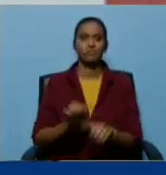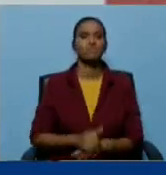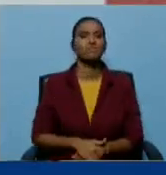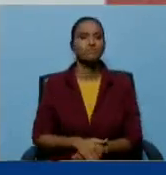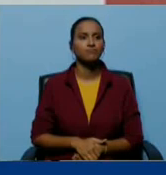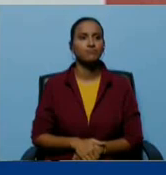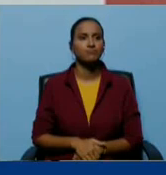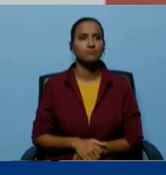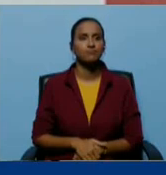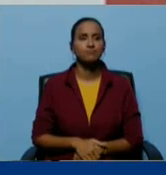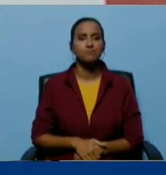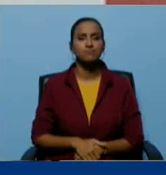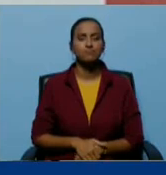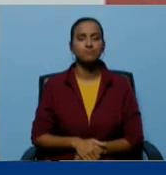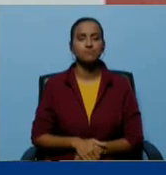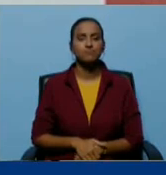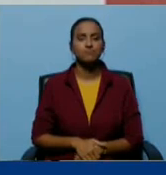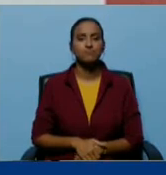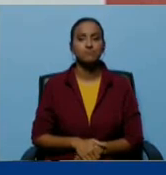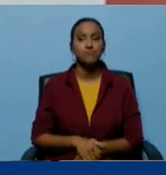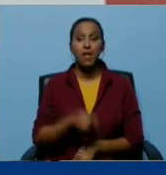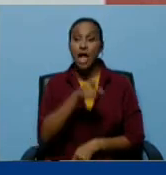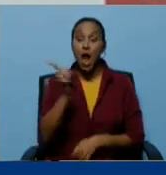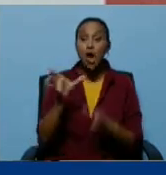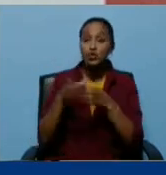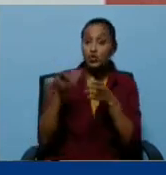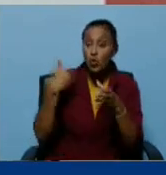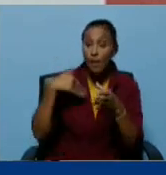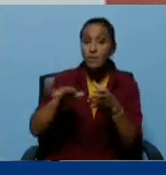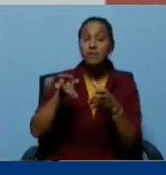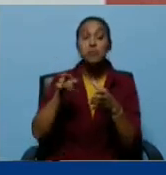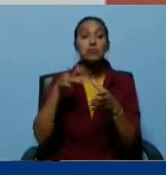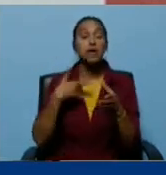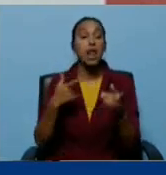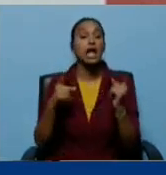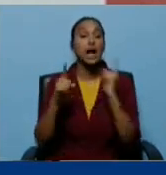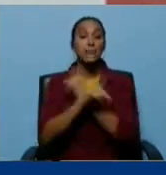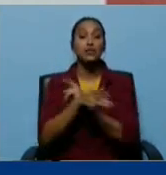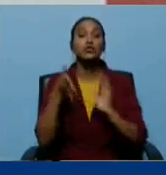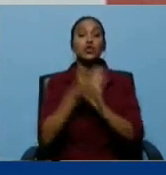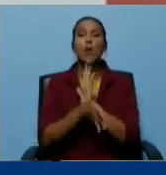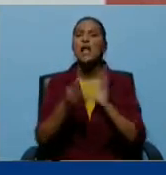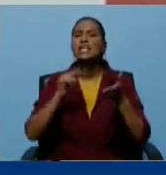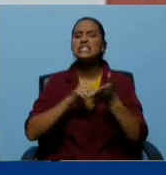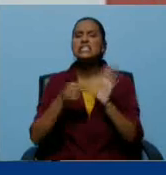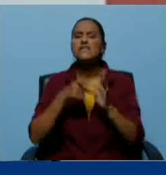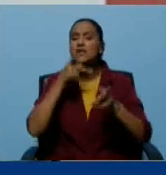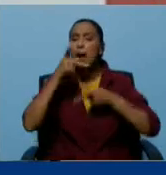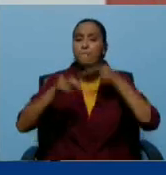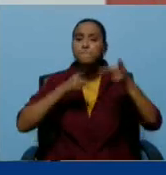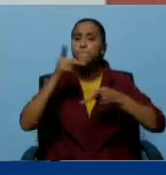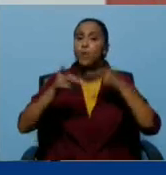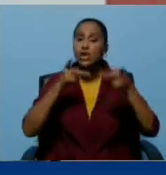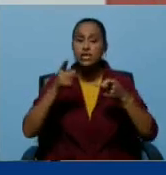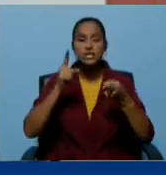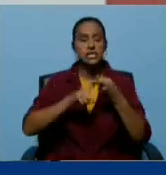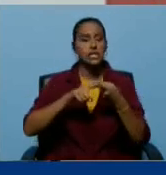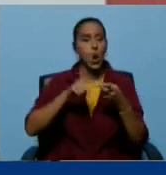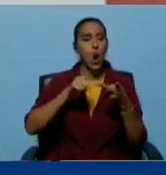Ellos han sustituido la política, los partidos, el liderazgo político, la doctrina y las